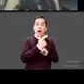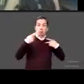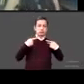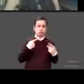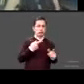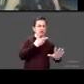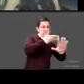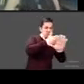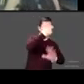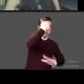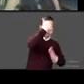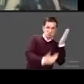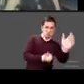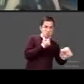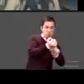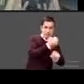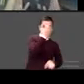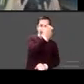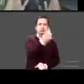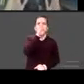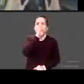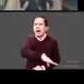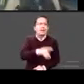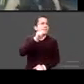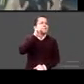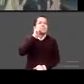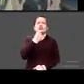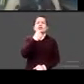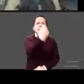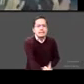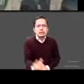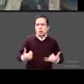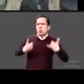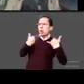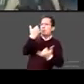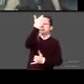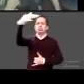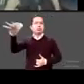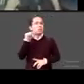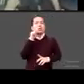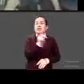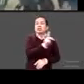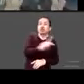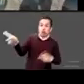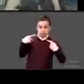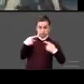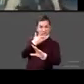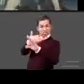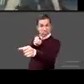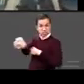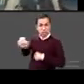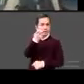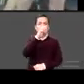que esa no puede ser la forma en que nos relacionemos. Y entonces cuando prohibimos en la legislación golpear a niñas y niños como una forma